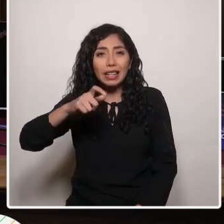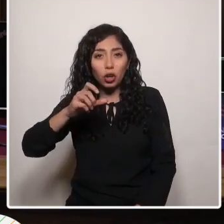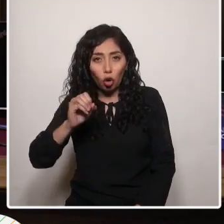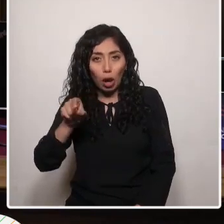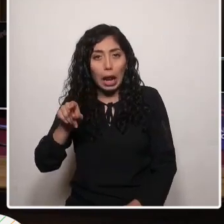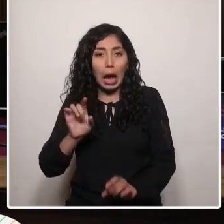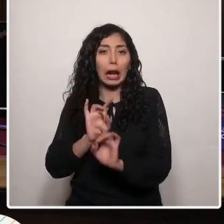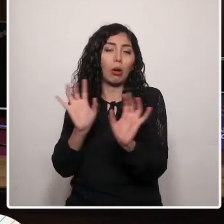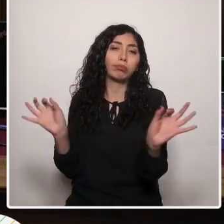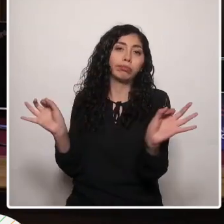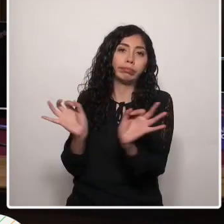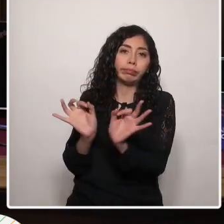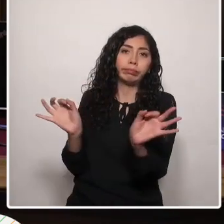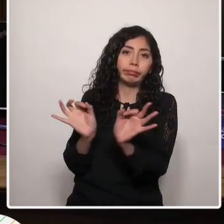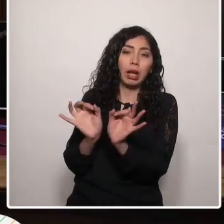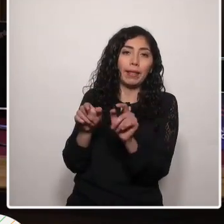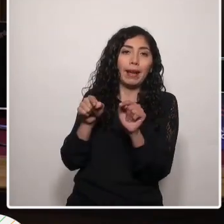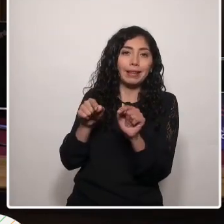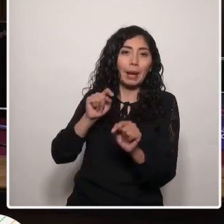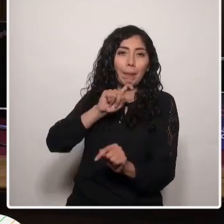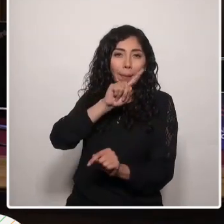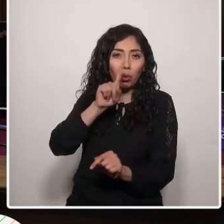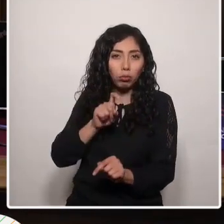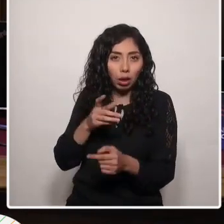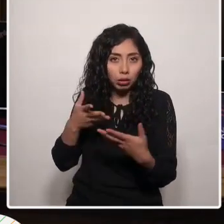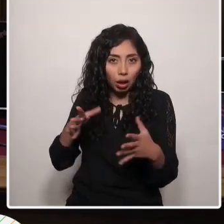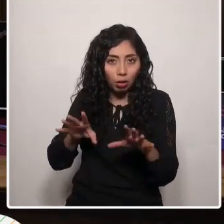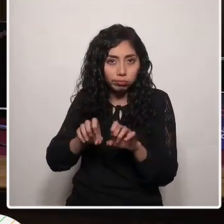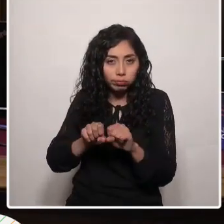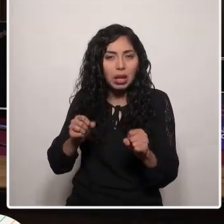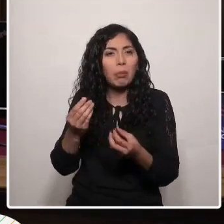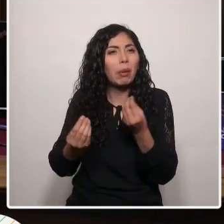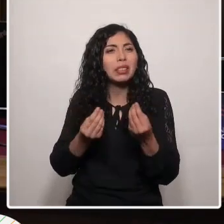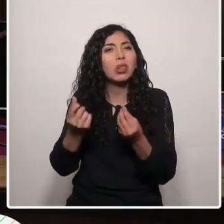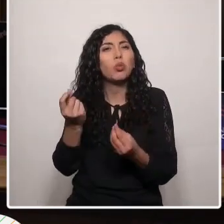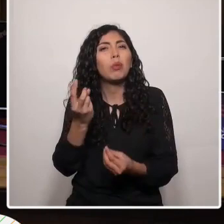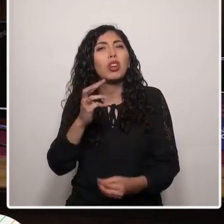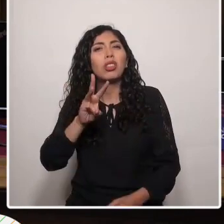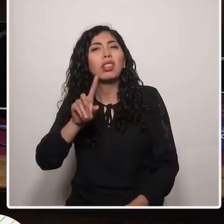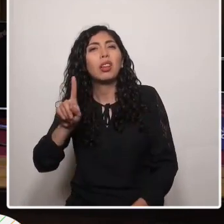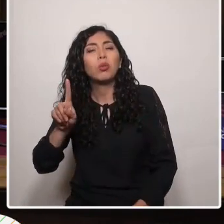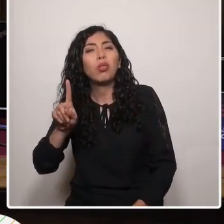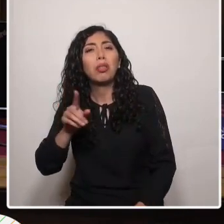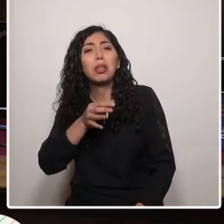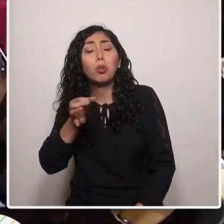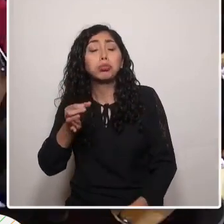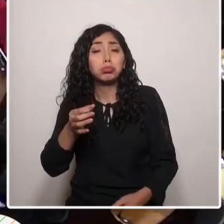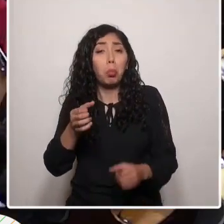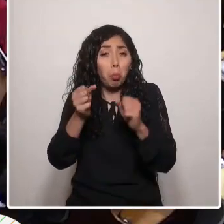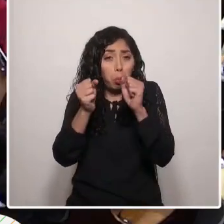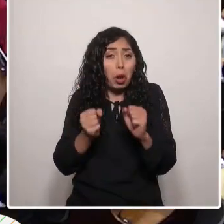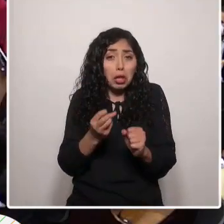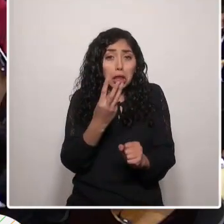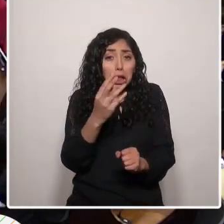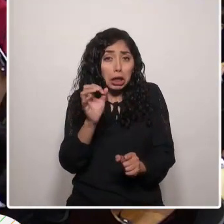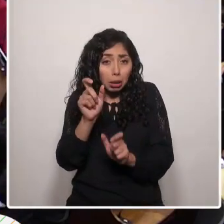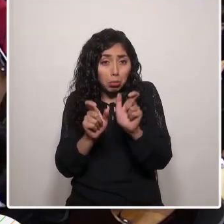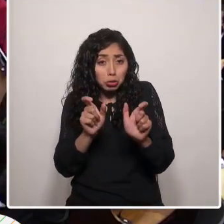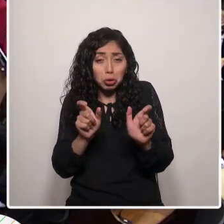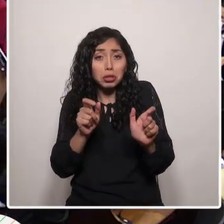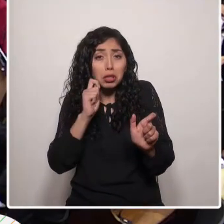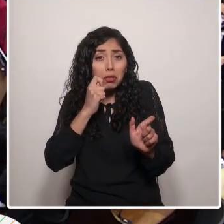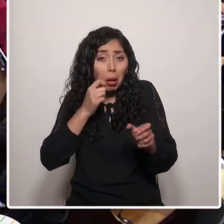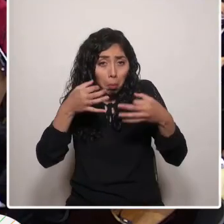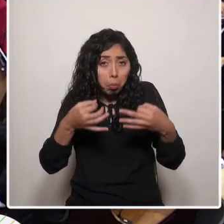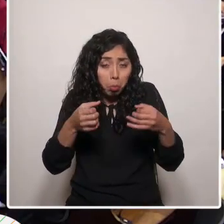secretario John Smock respecto de esta pregunta, de qué pasaba con el número 1, y decía, mira, a lo menos por 30, por lo tanto se entendía constituida